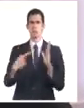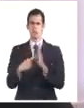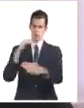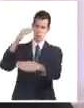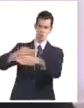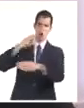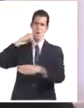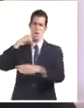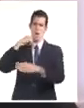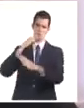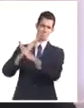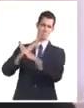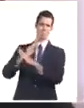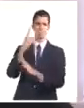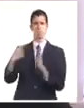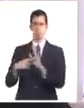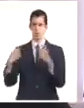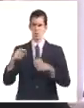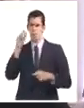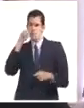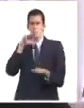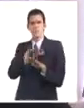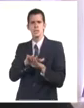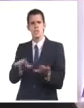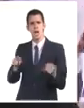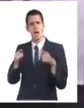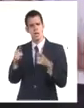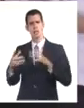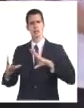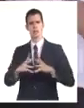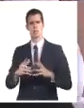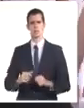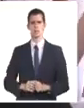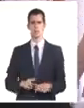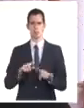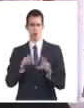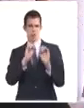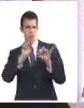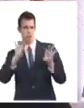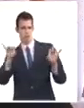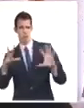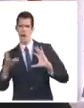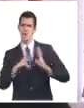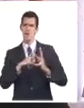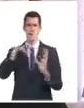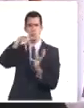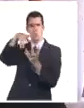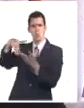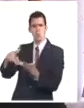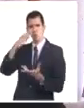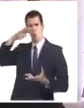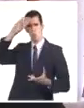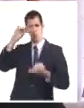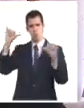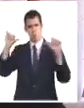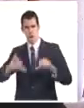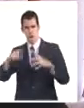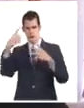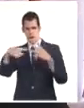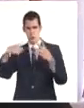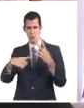para pedir que cese toda esa campaña de difamación contra la sociedad